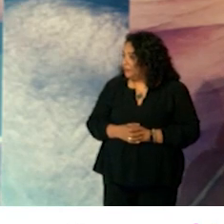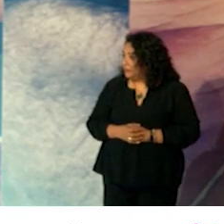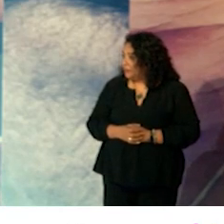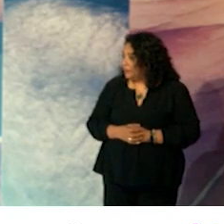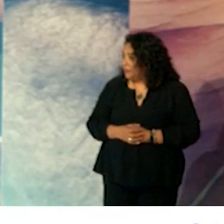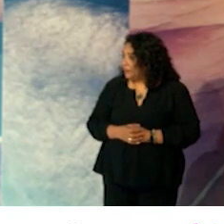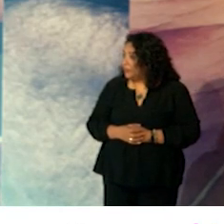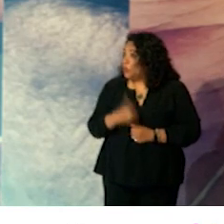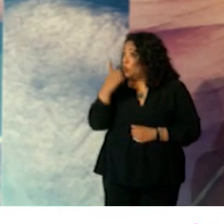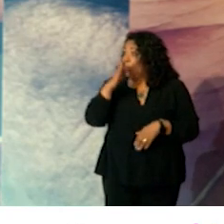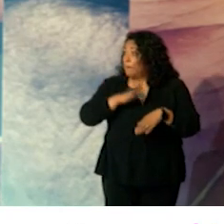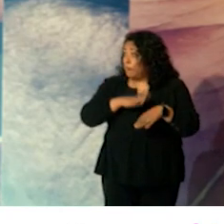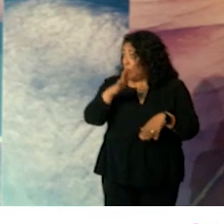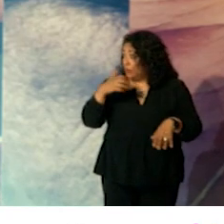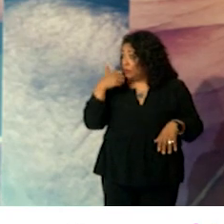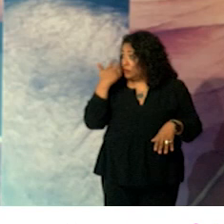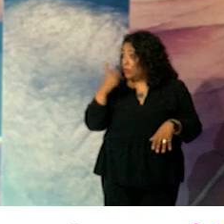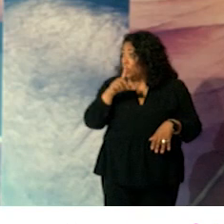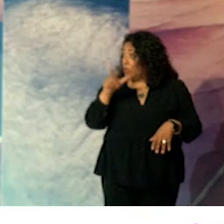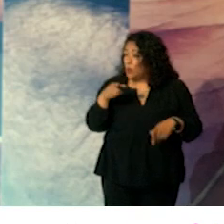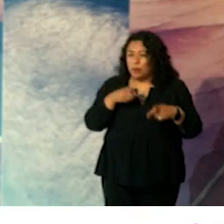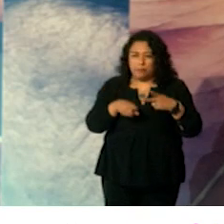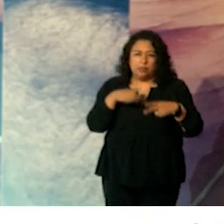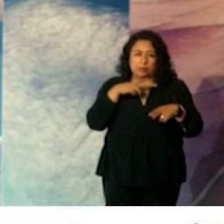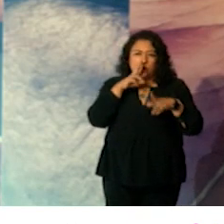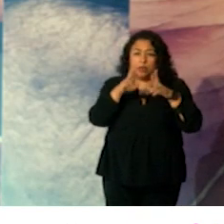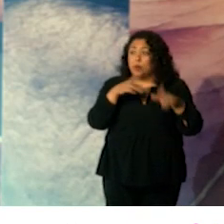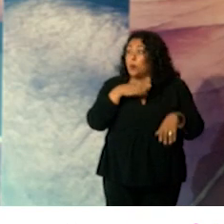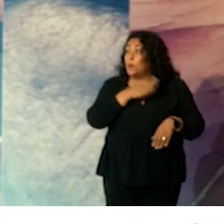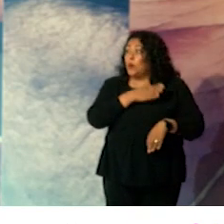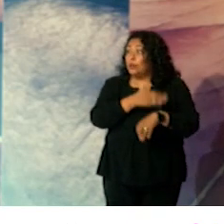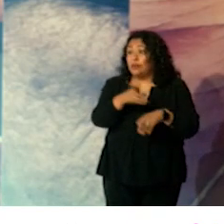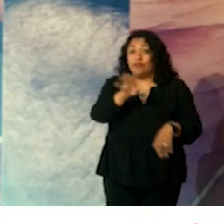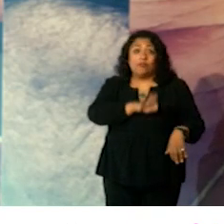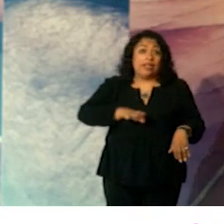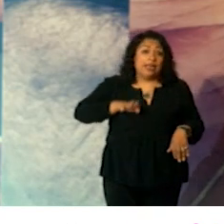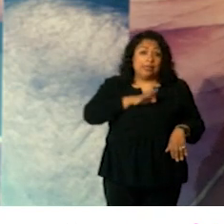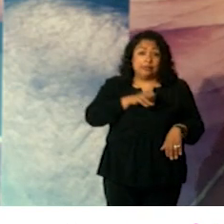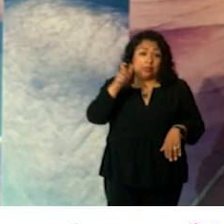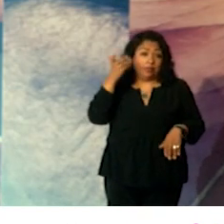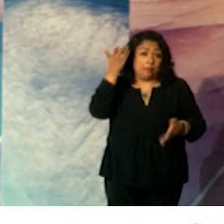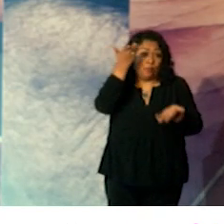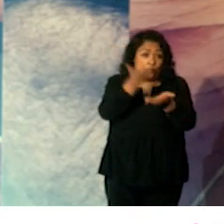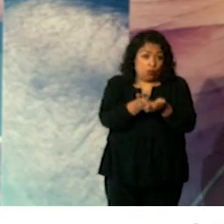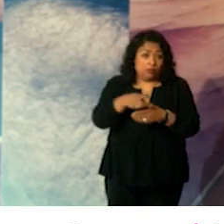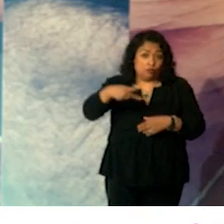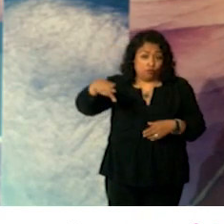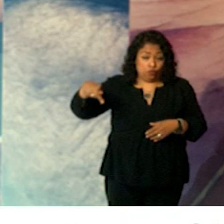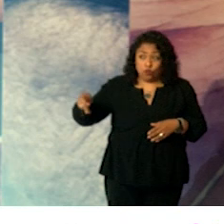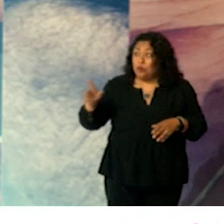A ver, una más, si quieren, y agrupamos un poquito la respuesta. Buenas tardes, felicidades por este planteamiento que